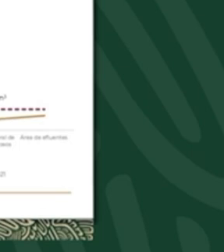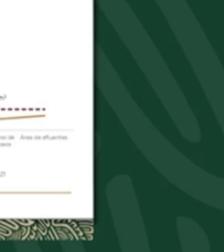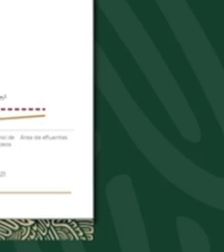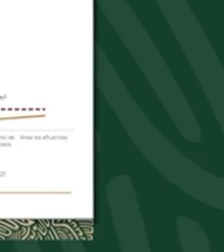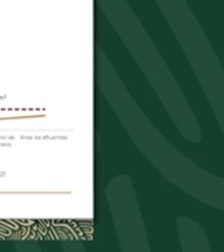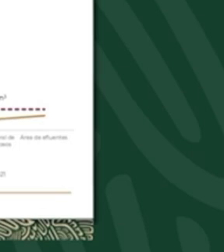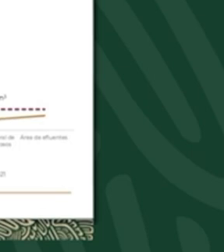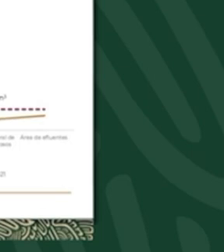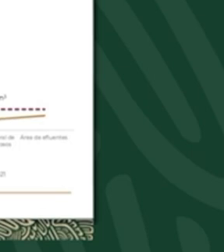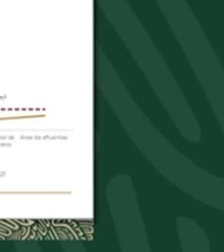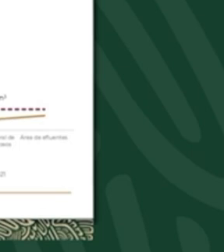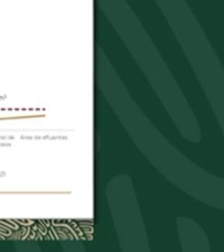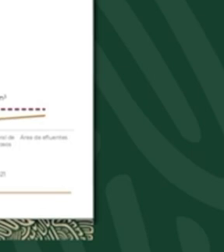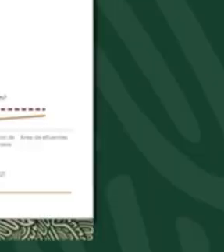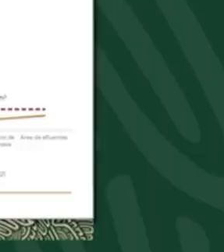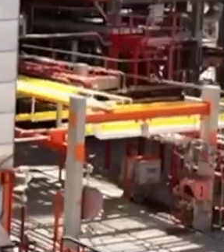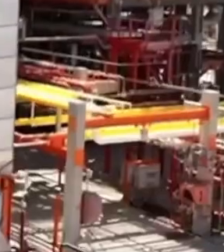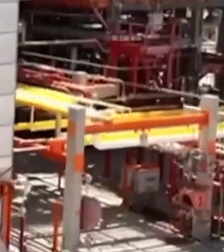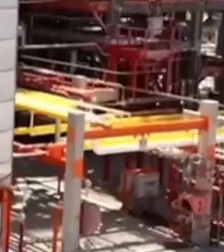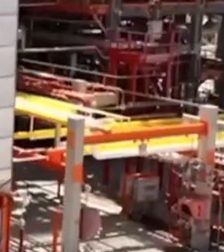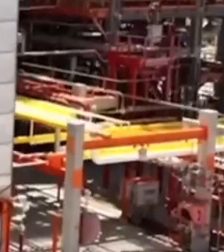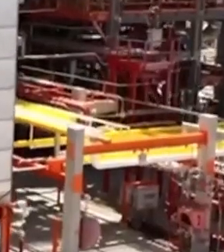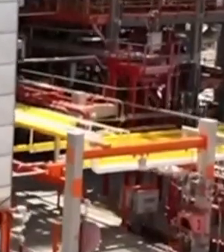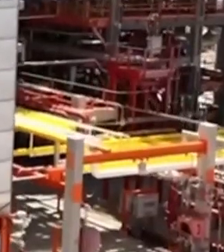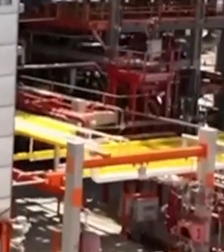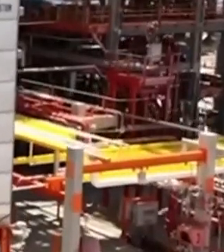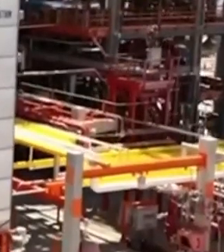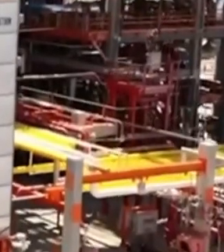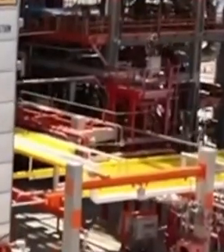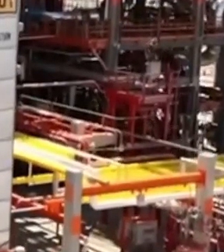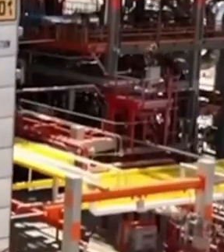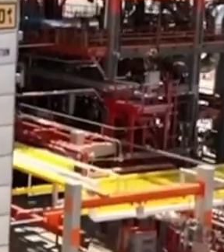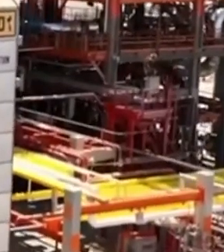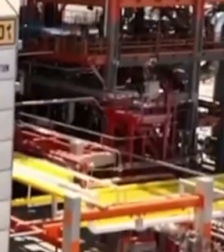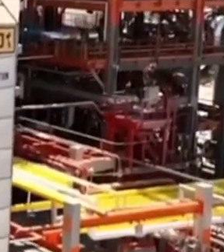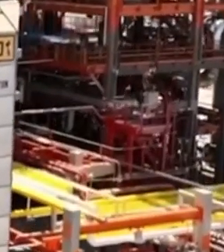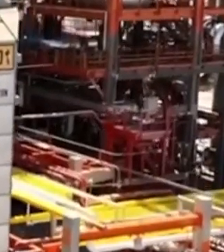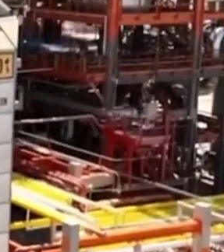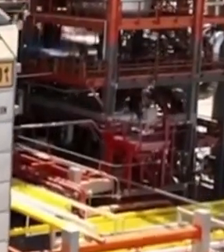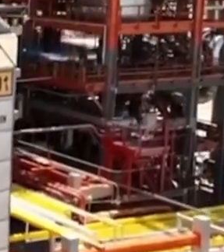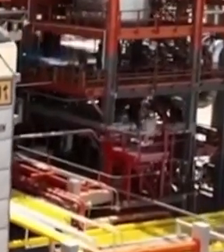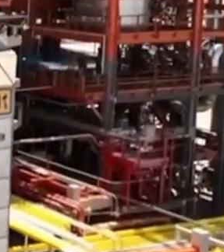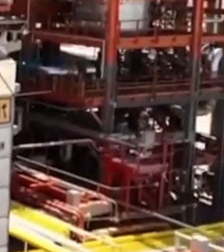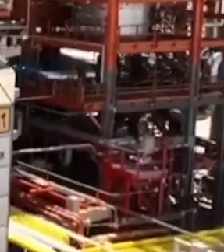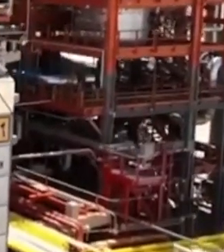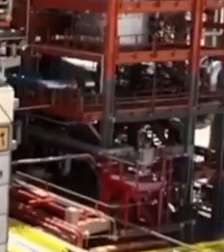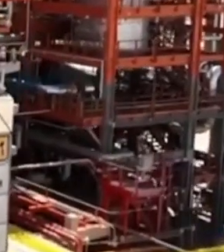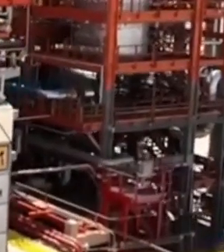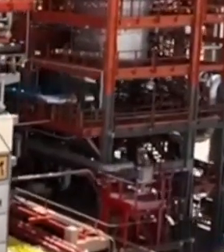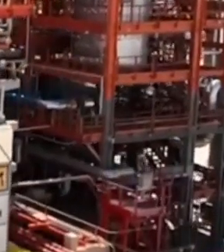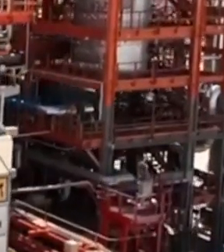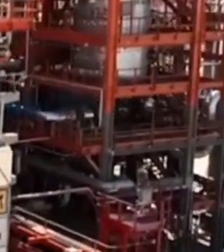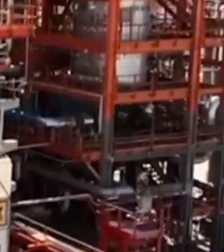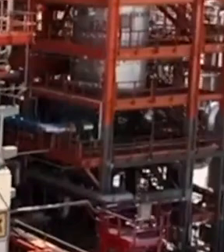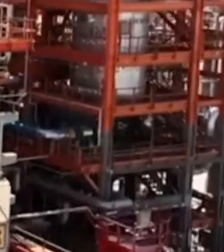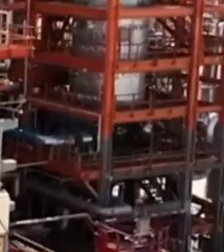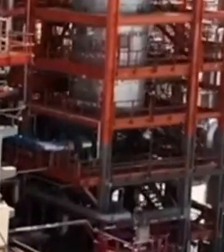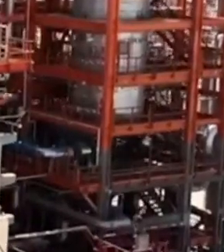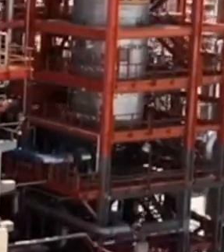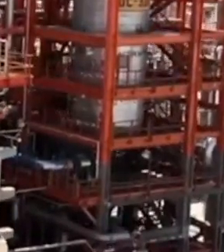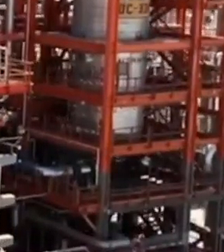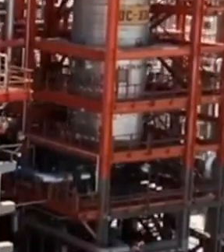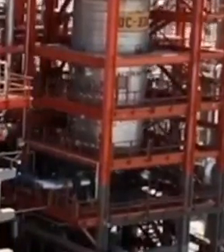dentro de los límites regulados y desde diciembre de 2018 a 2023 en la refinería Cadereita Pemex